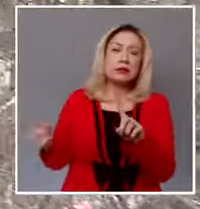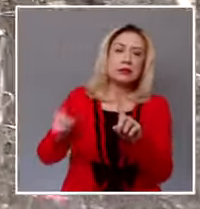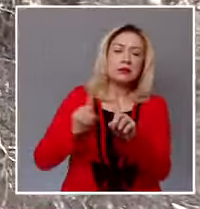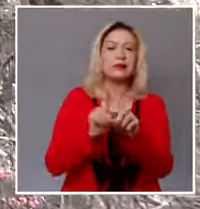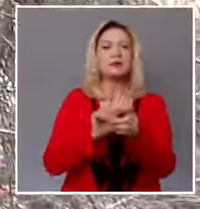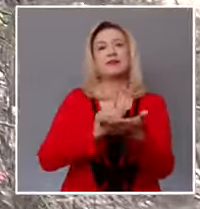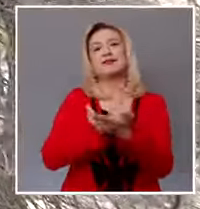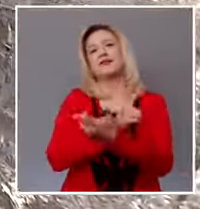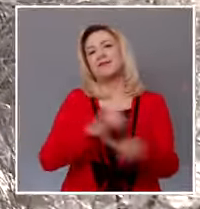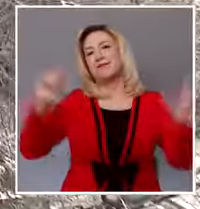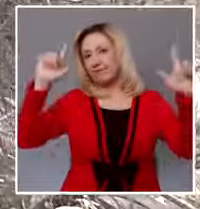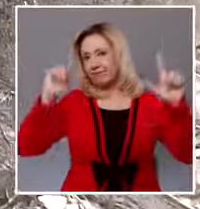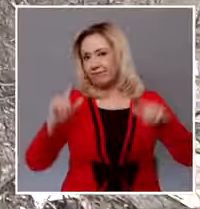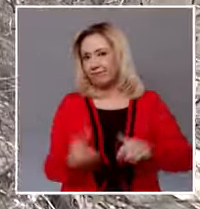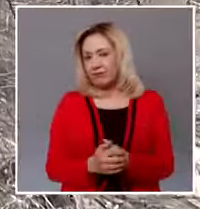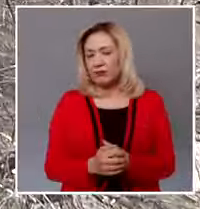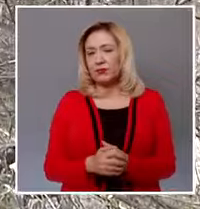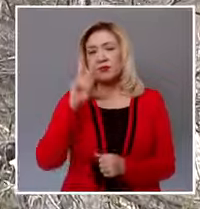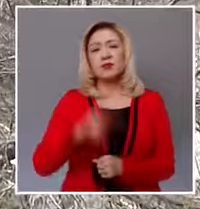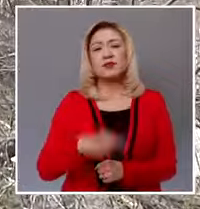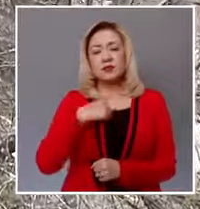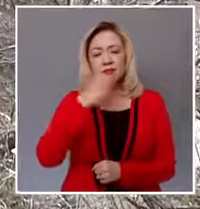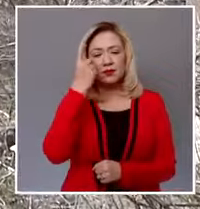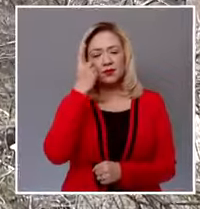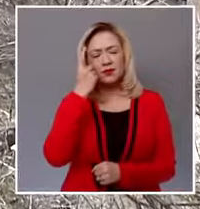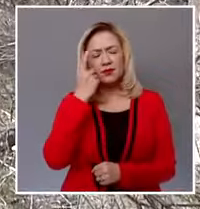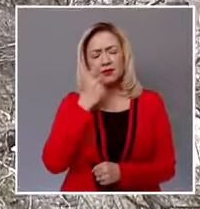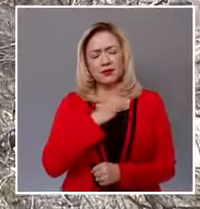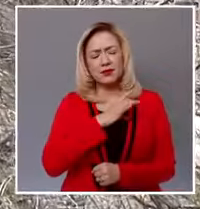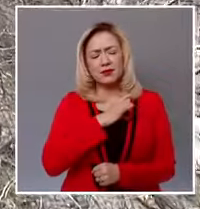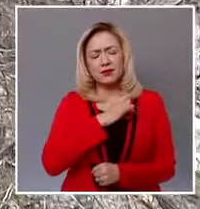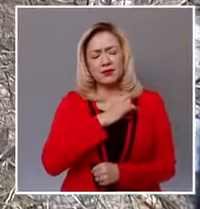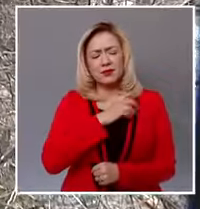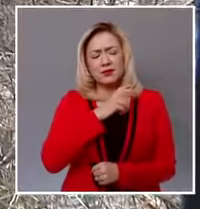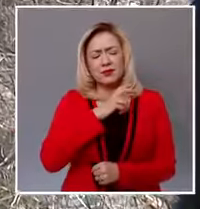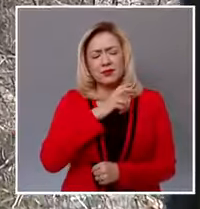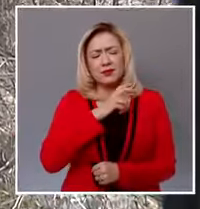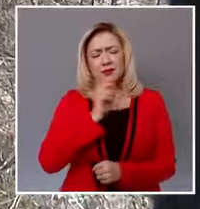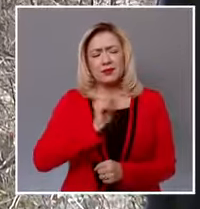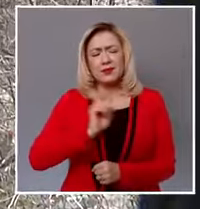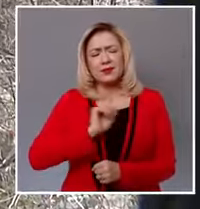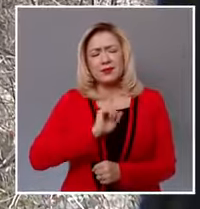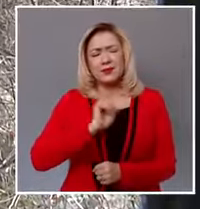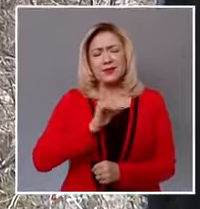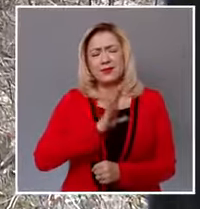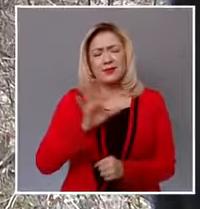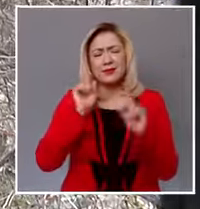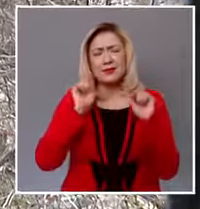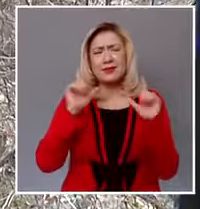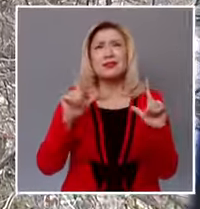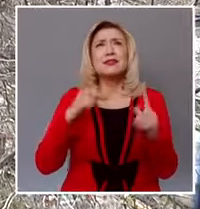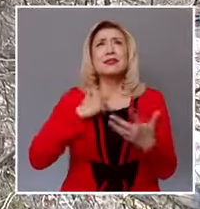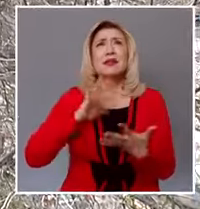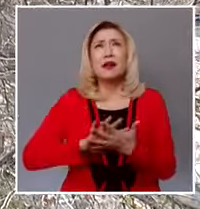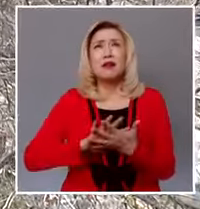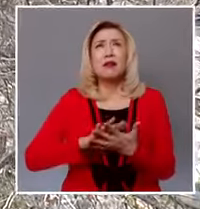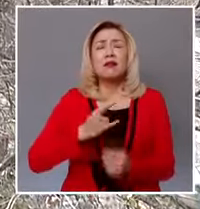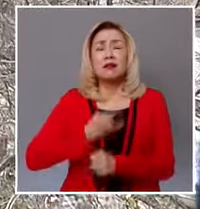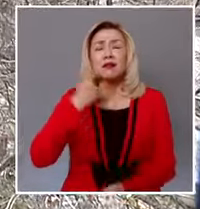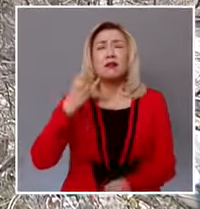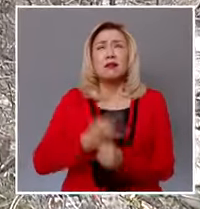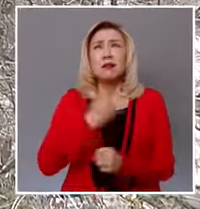Tengo miedo de dormir y despertar otra vez, como muchas veces que soñé que ya estaba en casa y me despertaba y